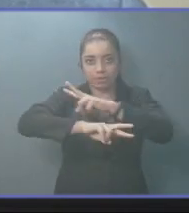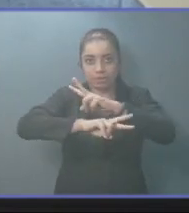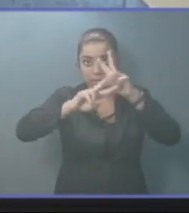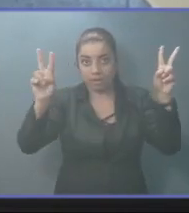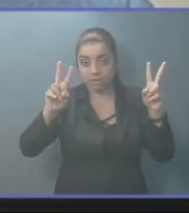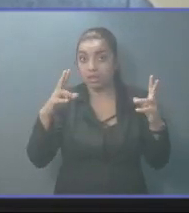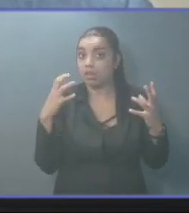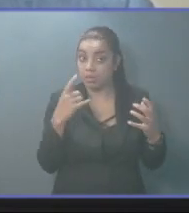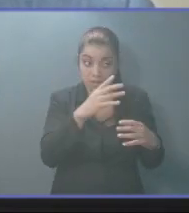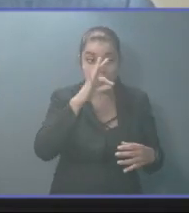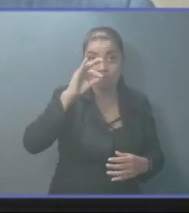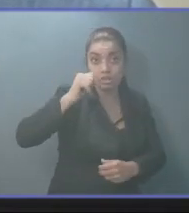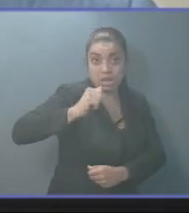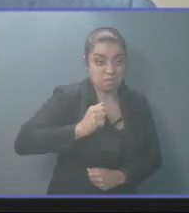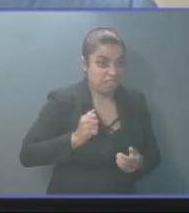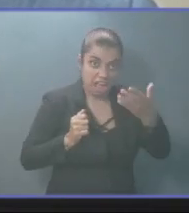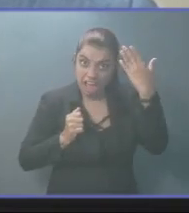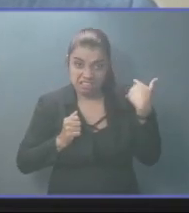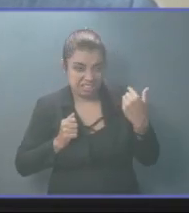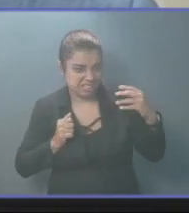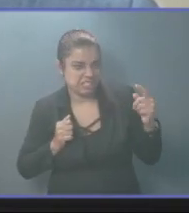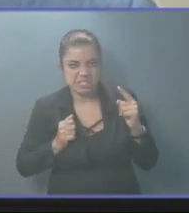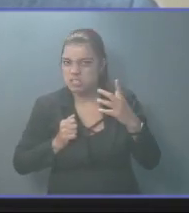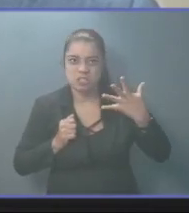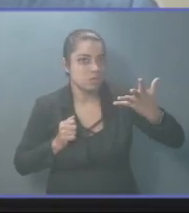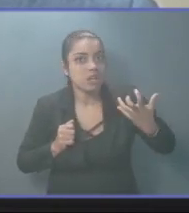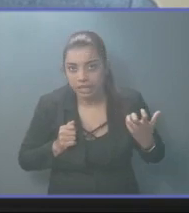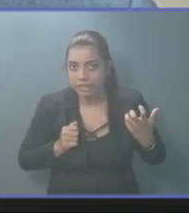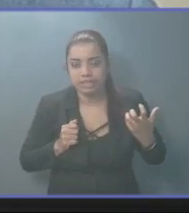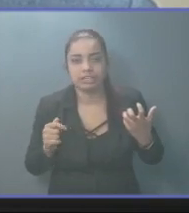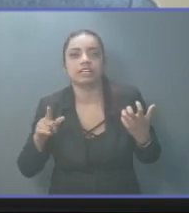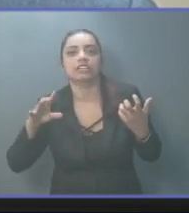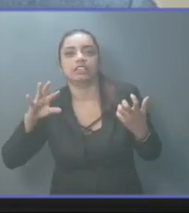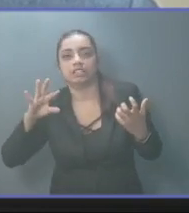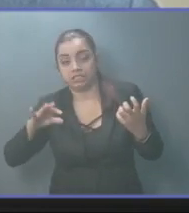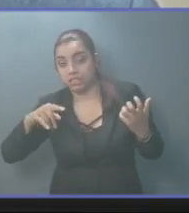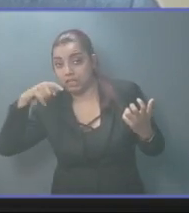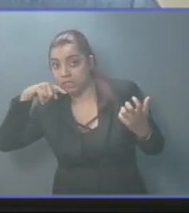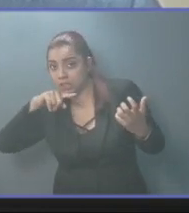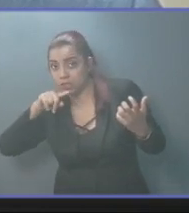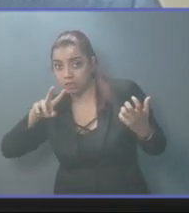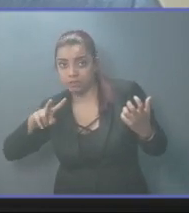armada no querían en ese tiempo pero había otros militares que sí querían